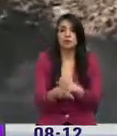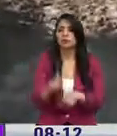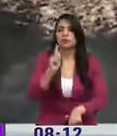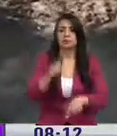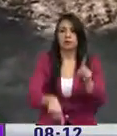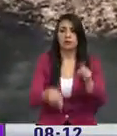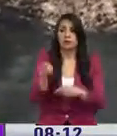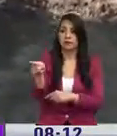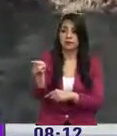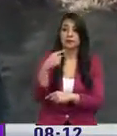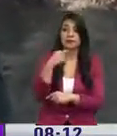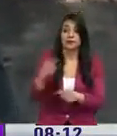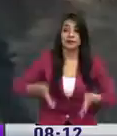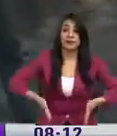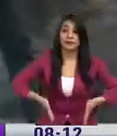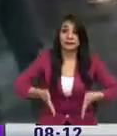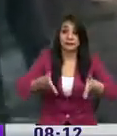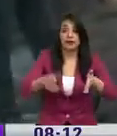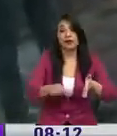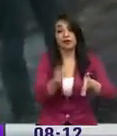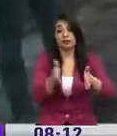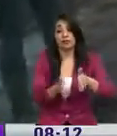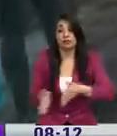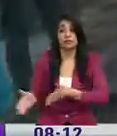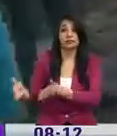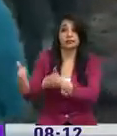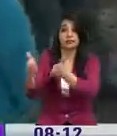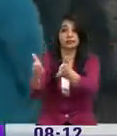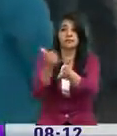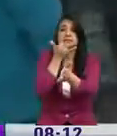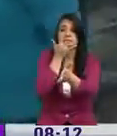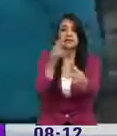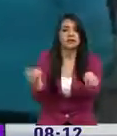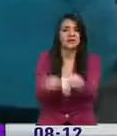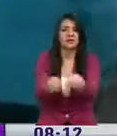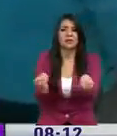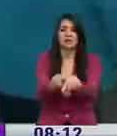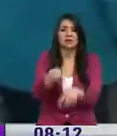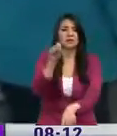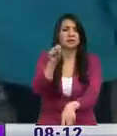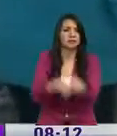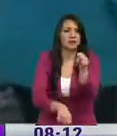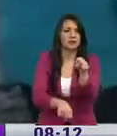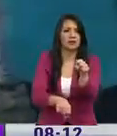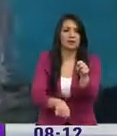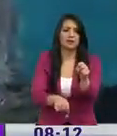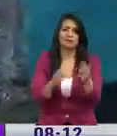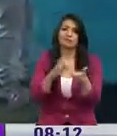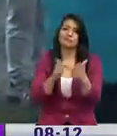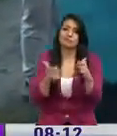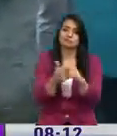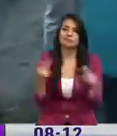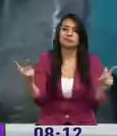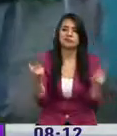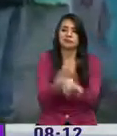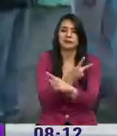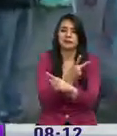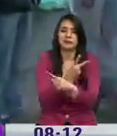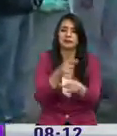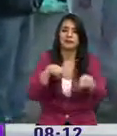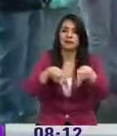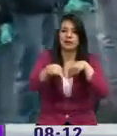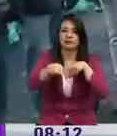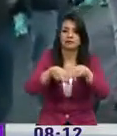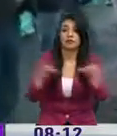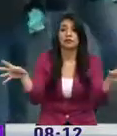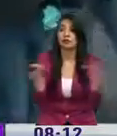como decía el vecino la vía que se ha habilitado tampoco está en las mejores condiciones y eso pues es un peligro también para el tránsito de